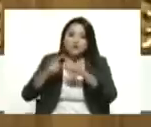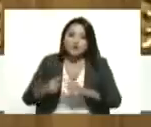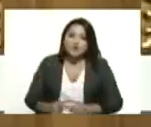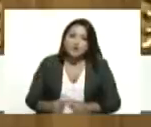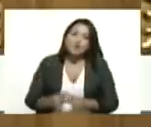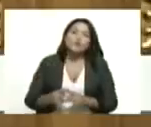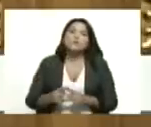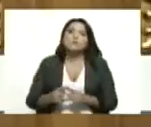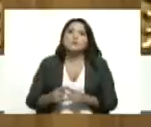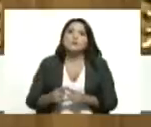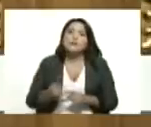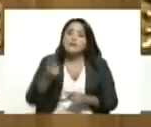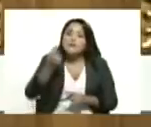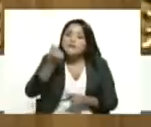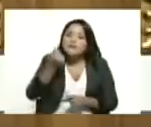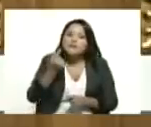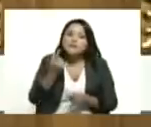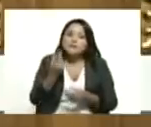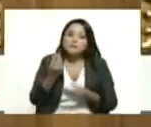Bienes Asegurados